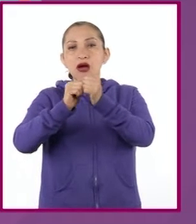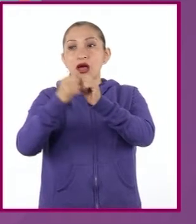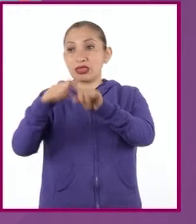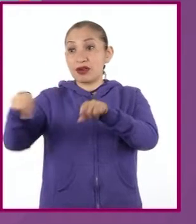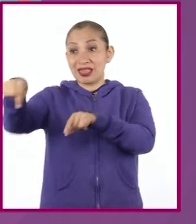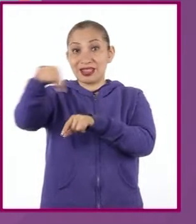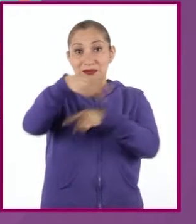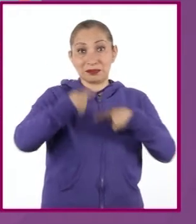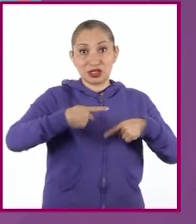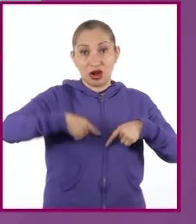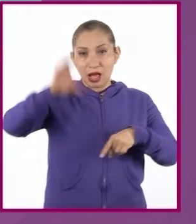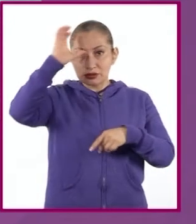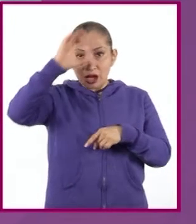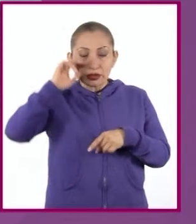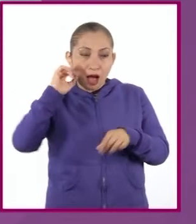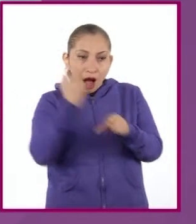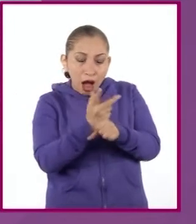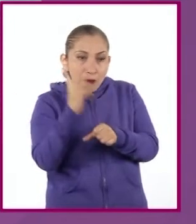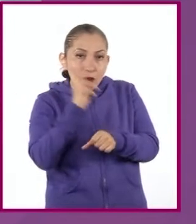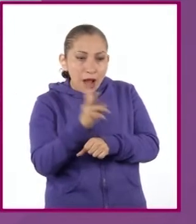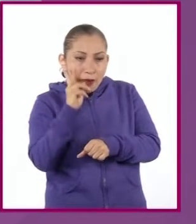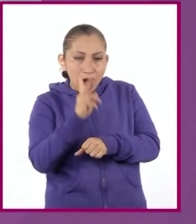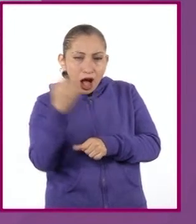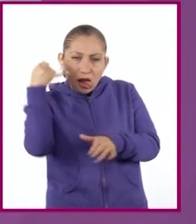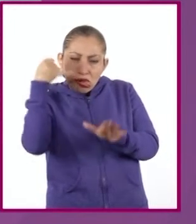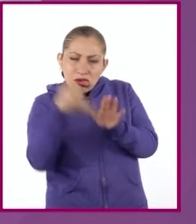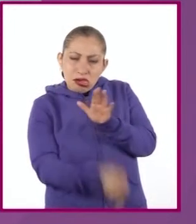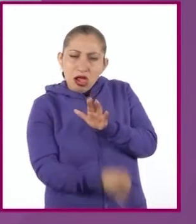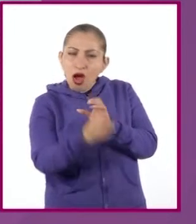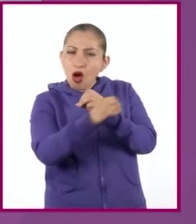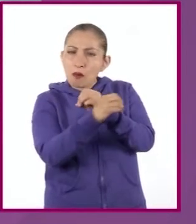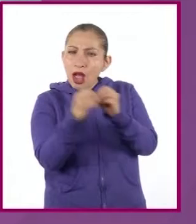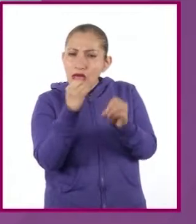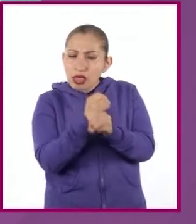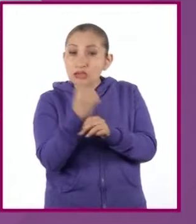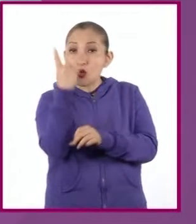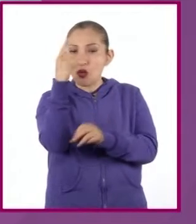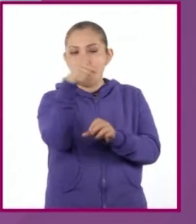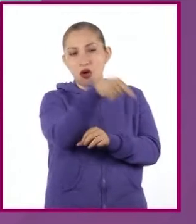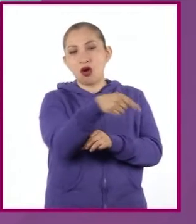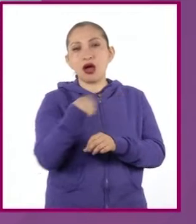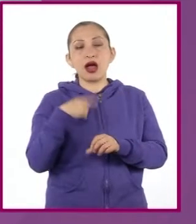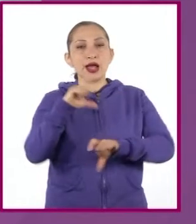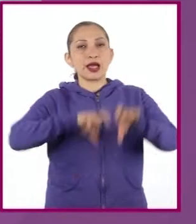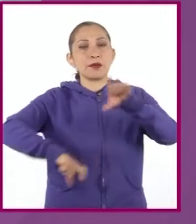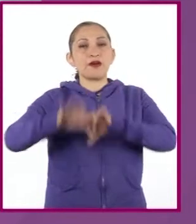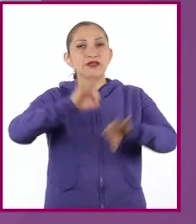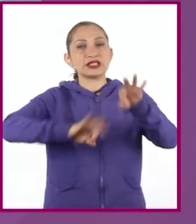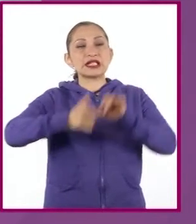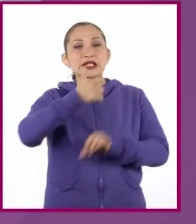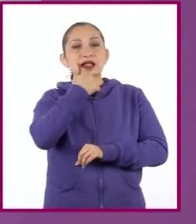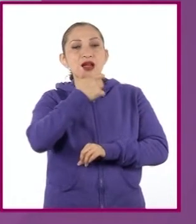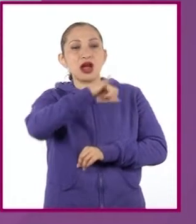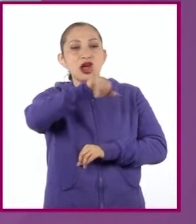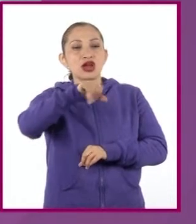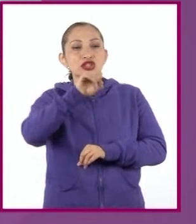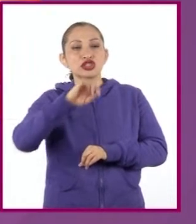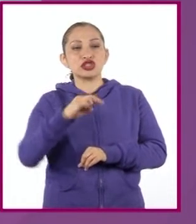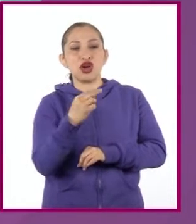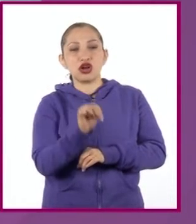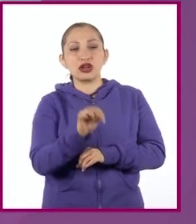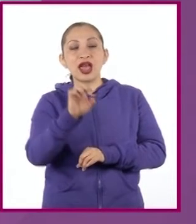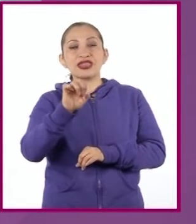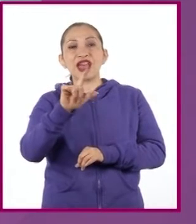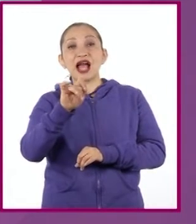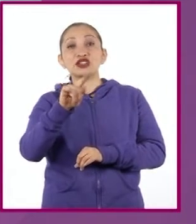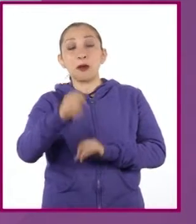diversos científicos encontraron evidencias de la estructura de la materia. Uno de ellos fue el químico y físico inglés, John Dalton, quien